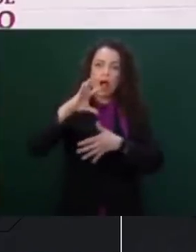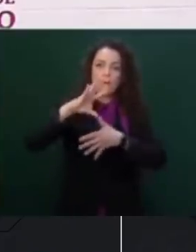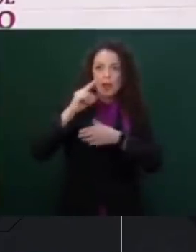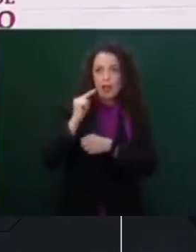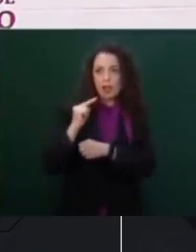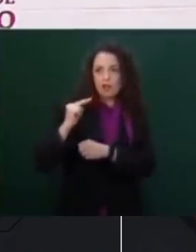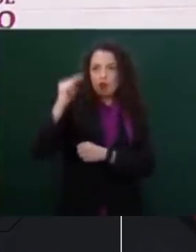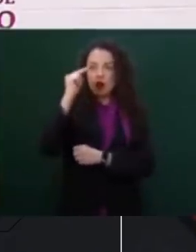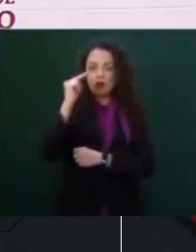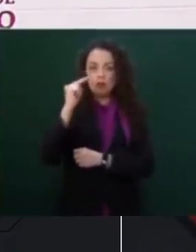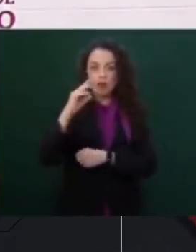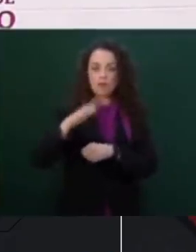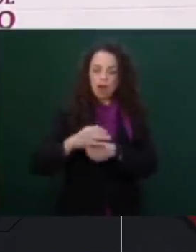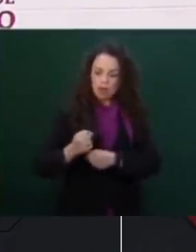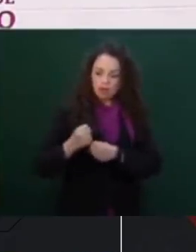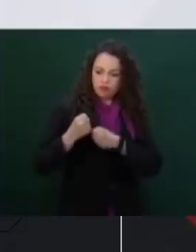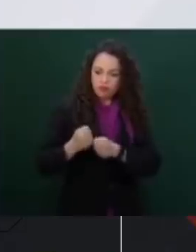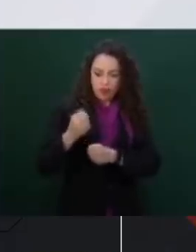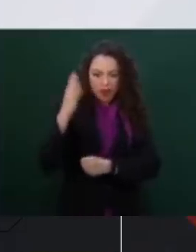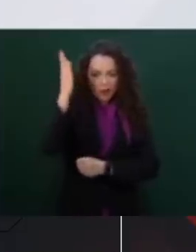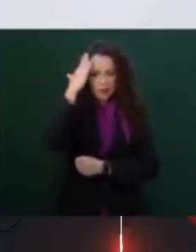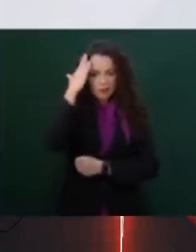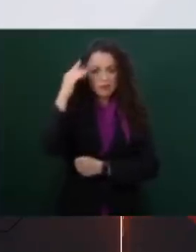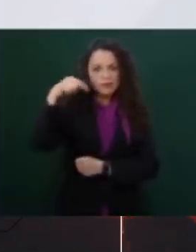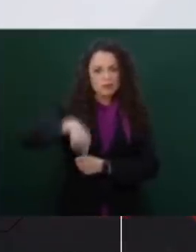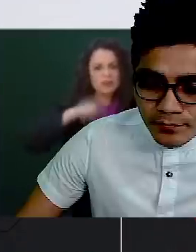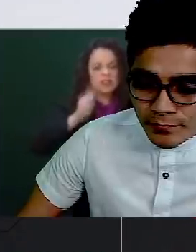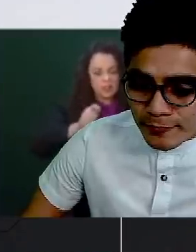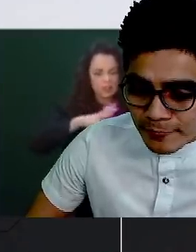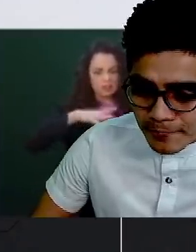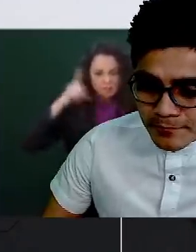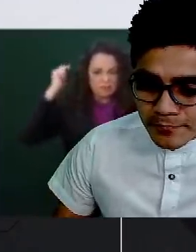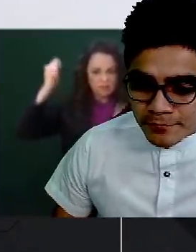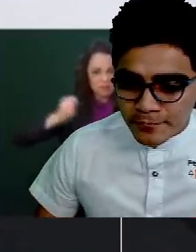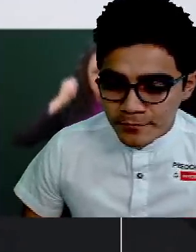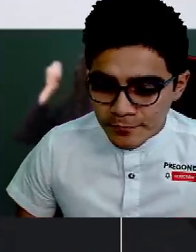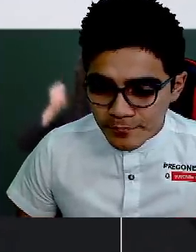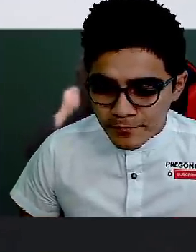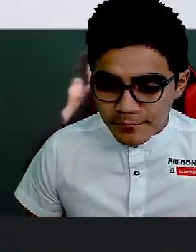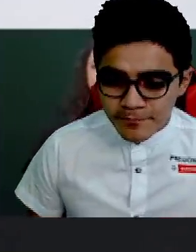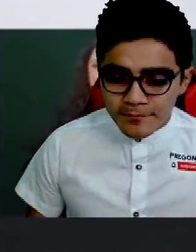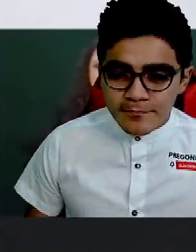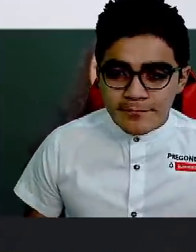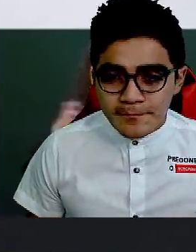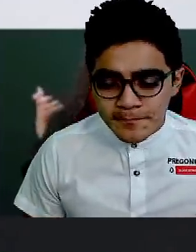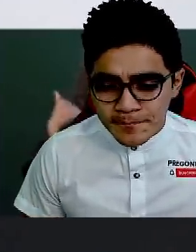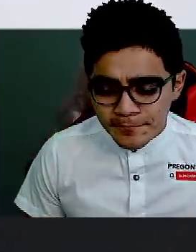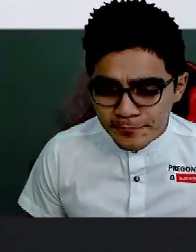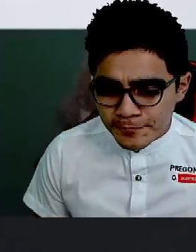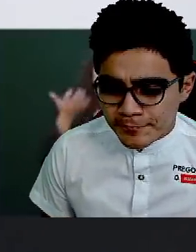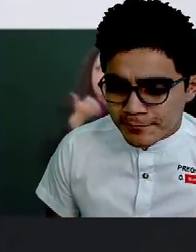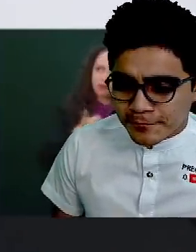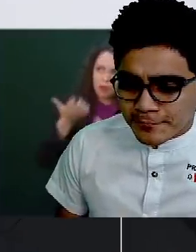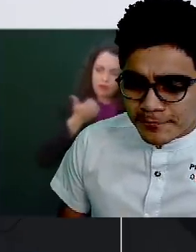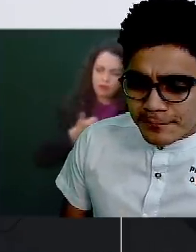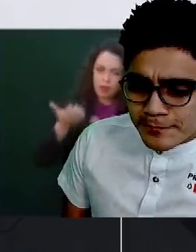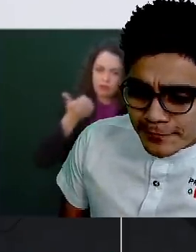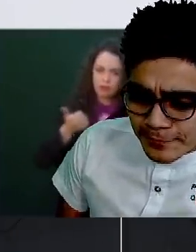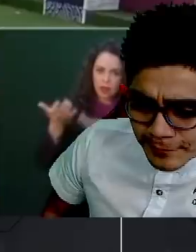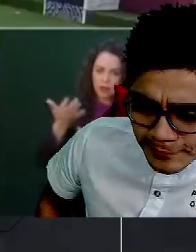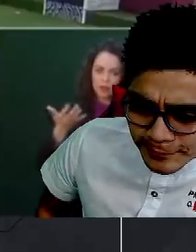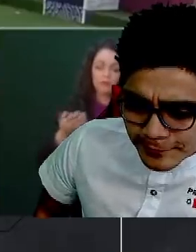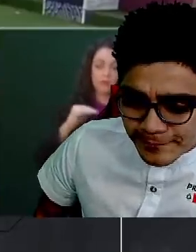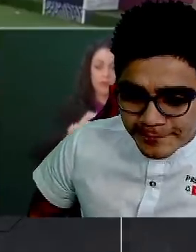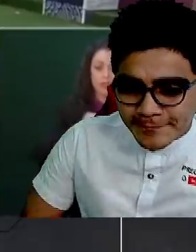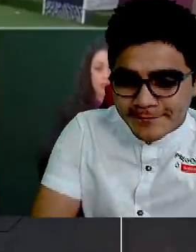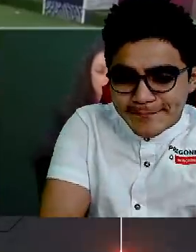fortalecer nuestro liderazgo como una nación turística y exportadora. Por el impulso estratégico que acompaña